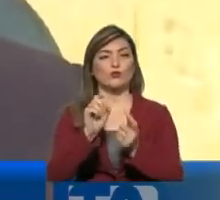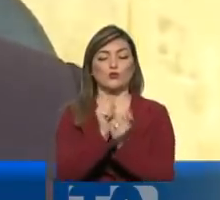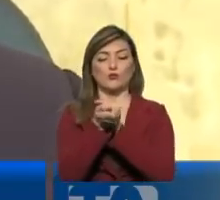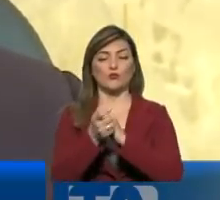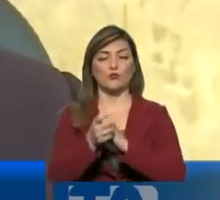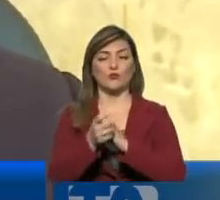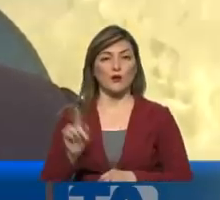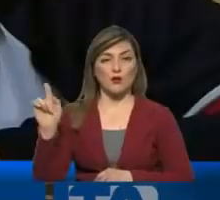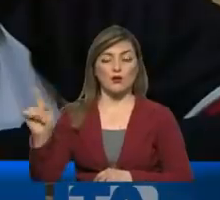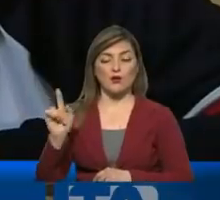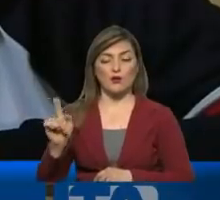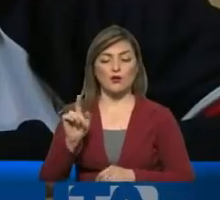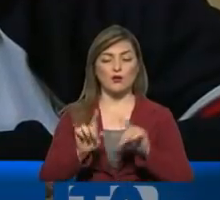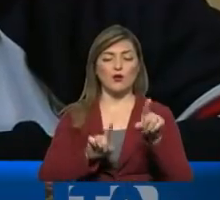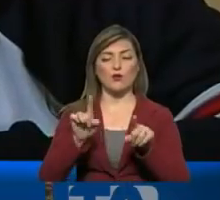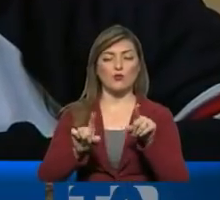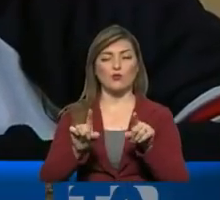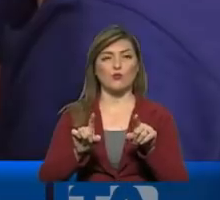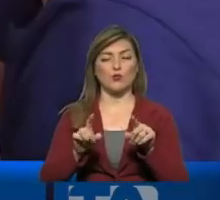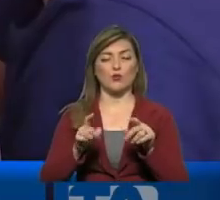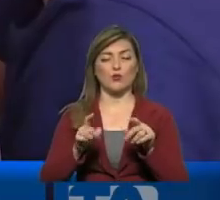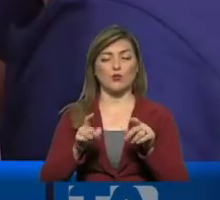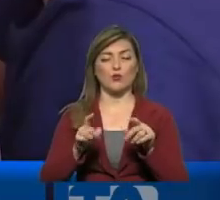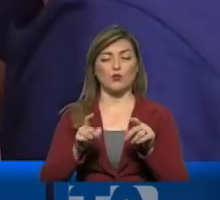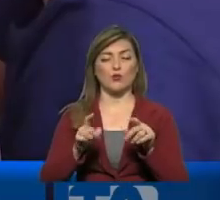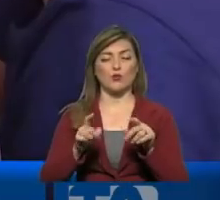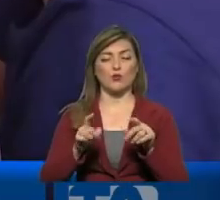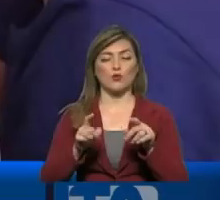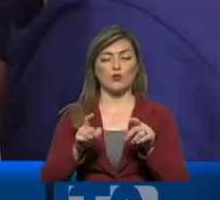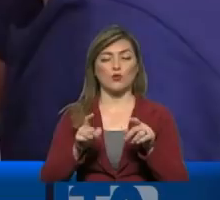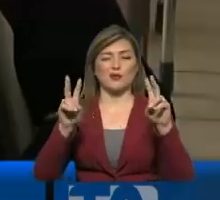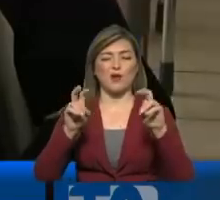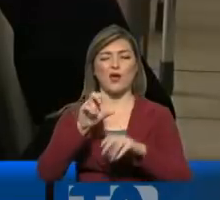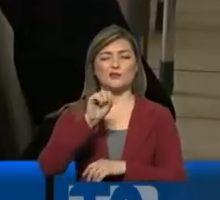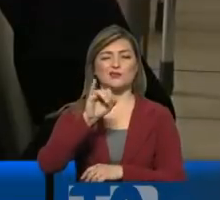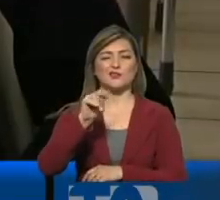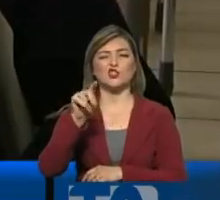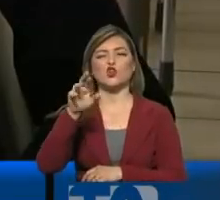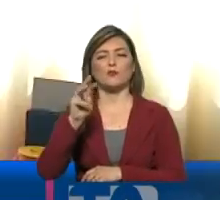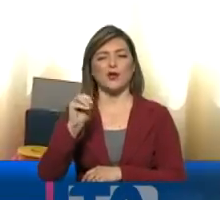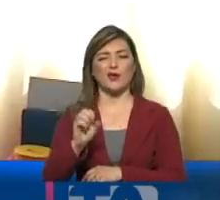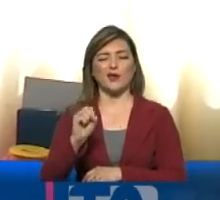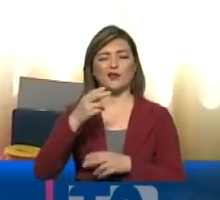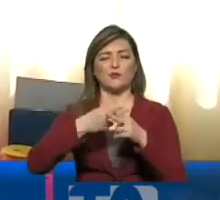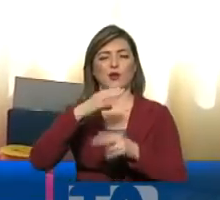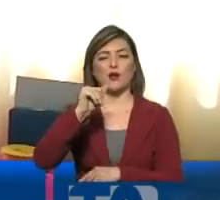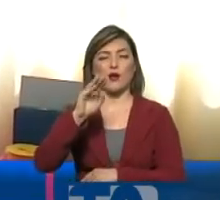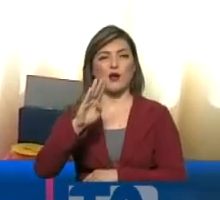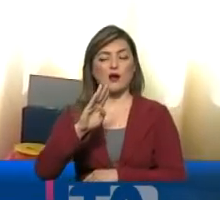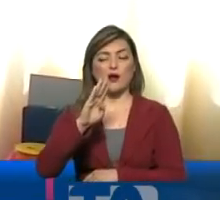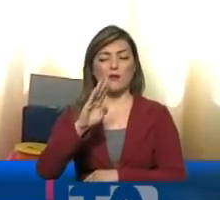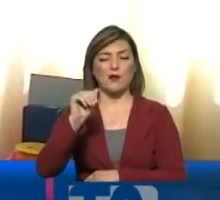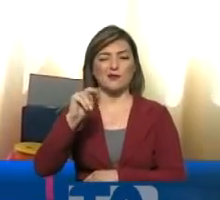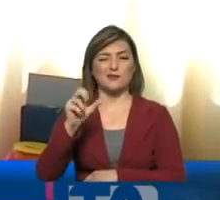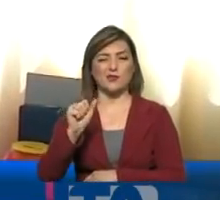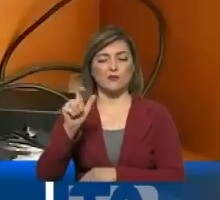hay un gran número que presenta síntomas del síndrome de la cabaña, en la que la persona solo se siente segura dentro de